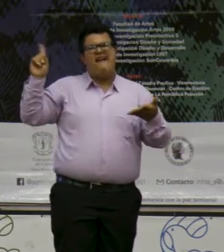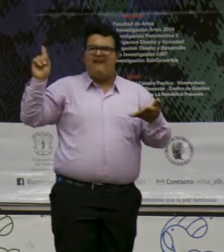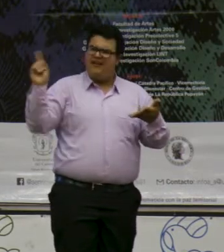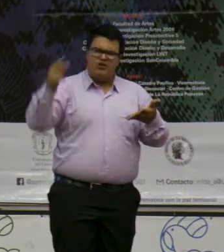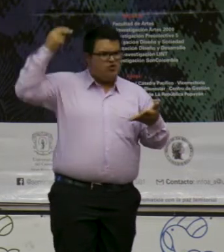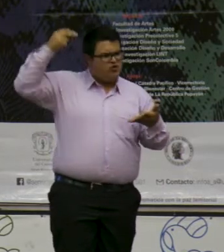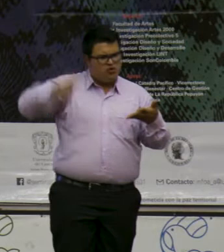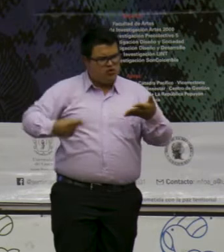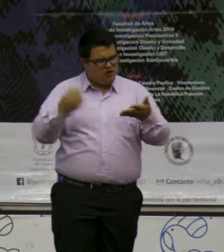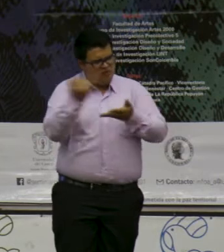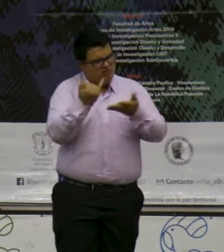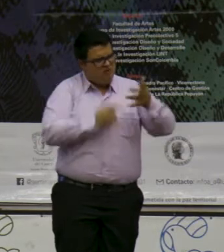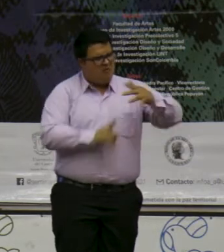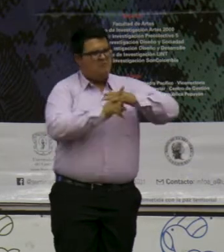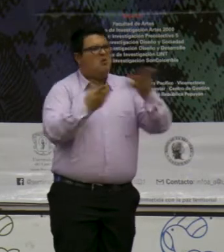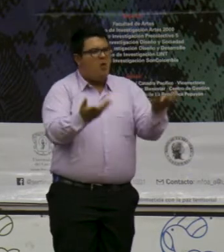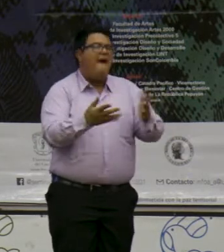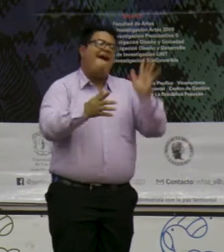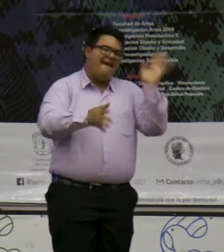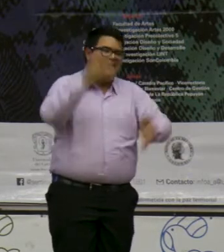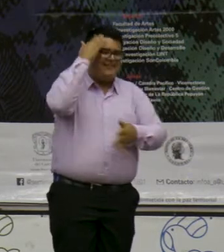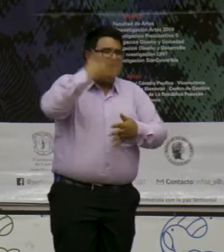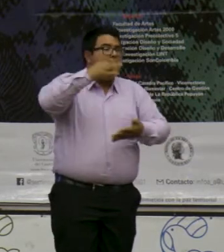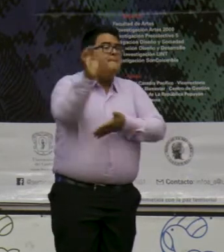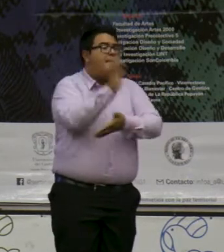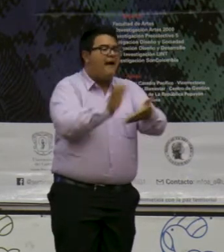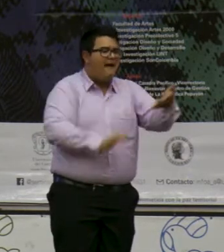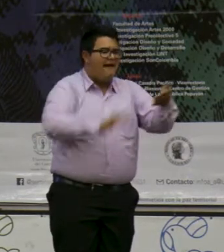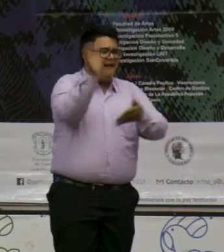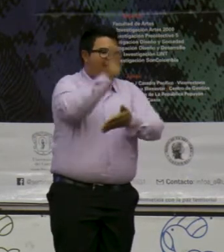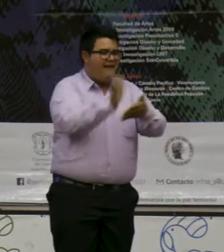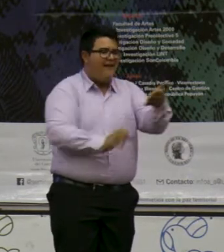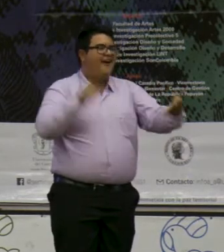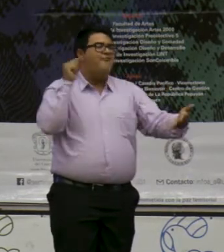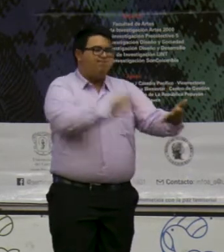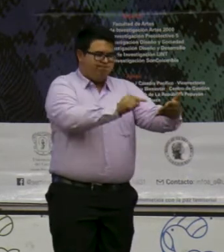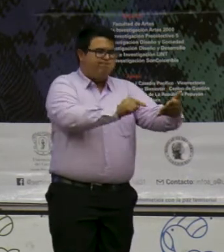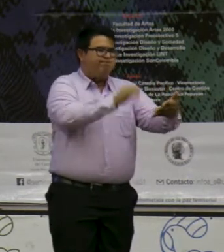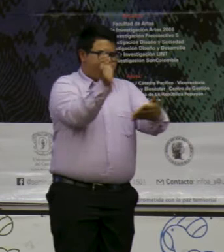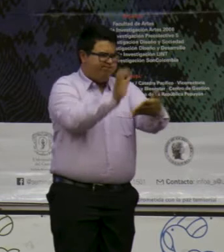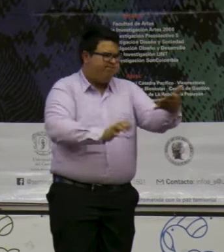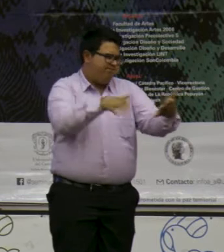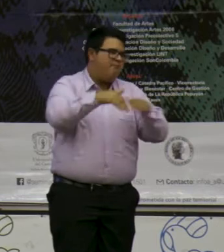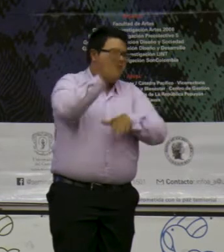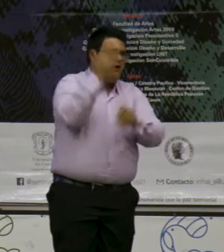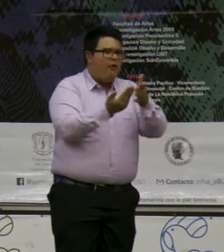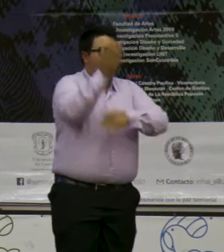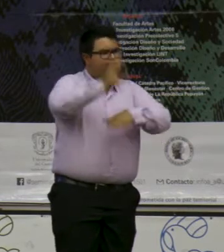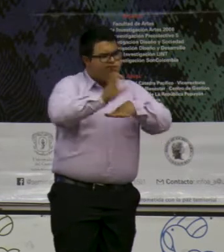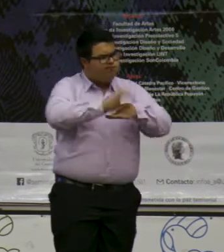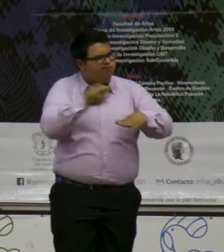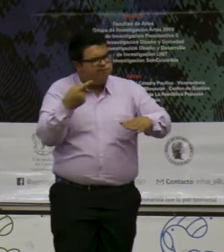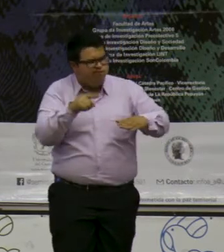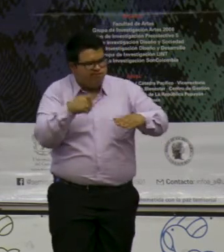pues particularmente en el taller hablábamos de la cartografía. La cartografía tiene una cualidad, sobre todo la cartografía contemporánea, y es esta